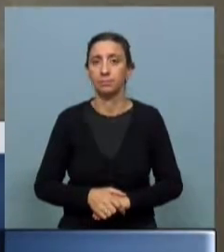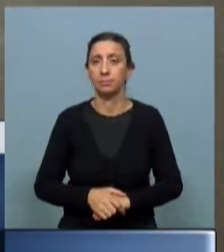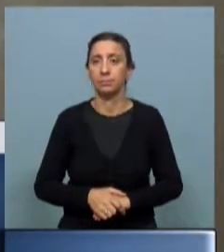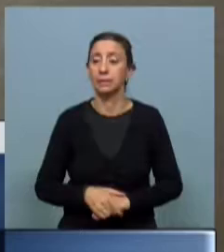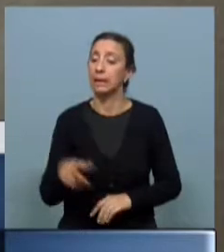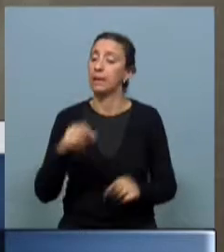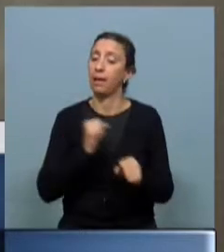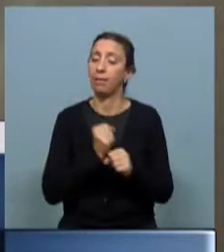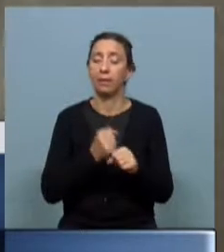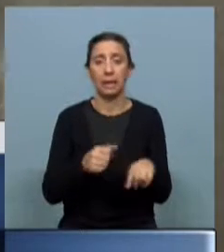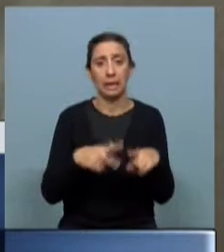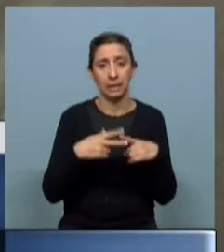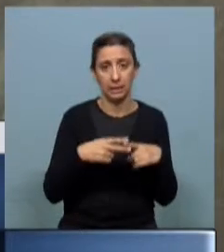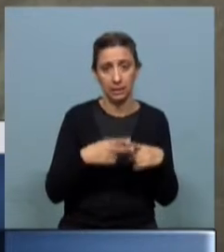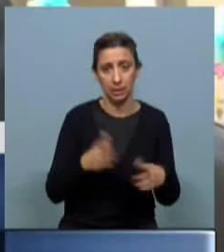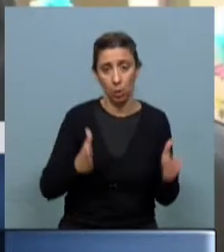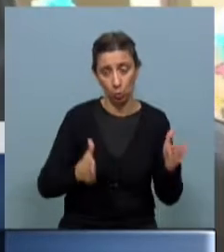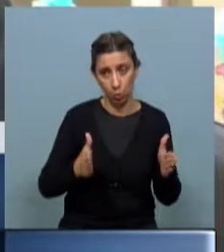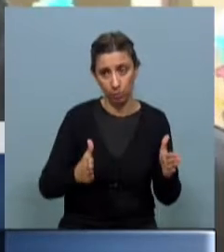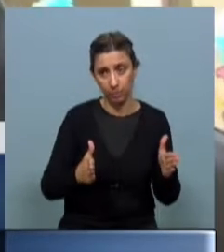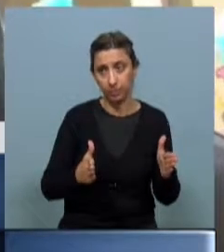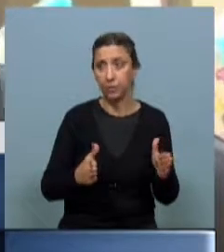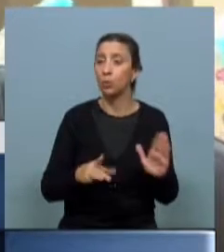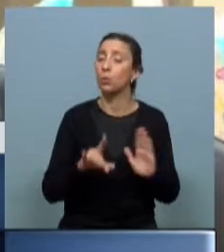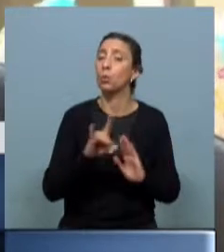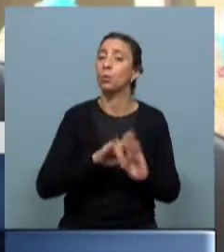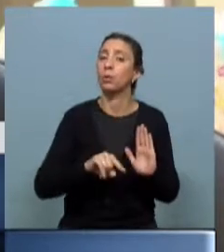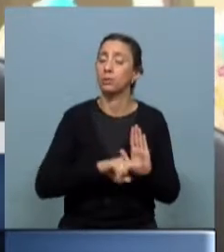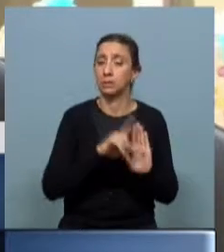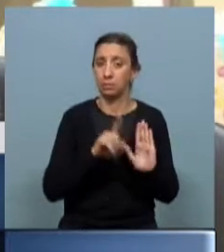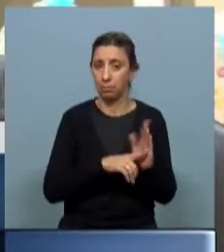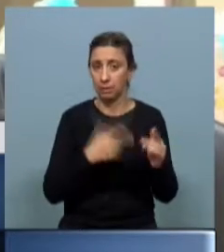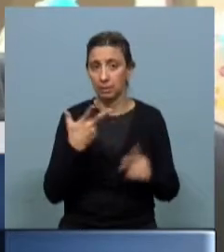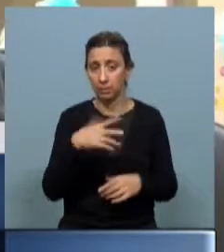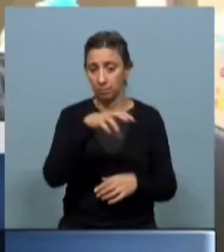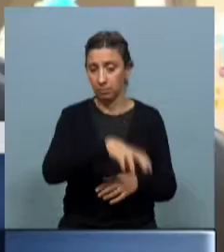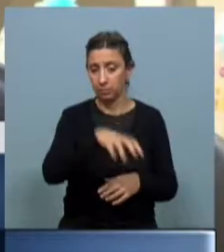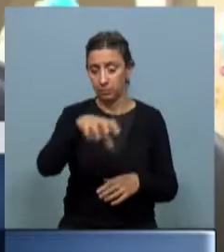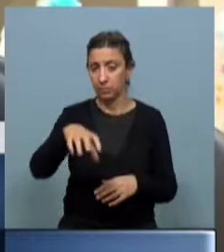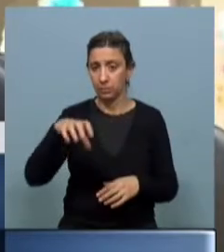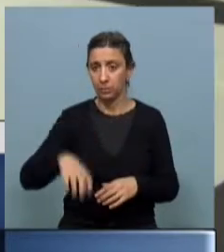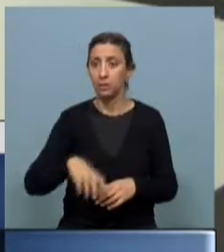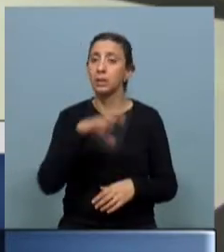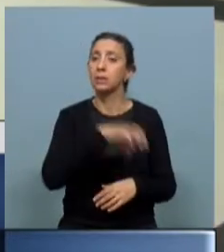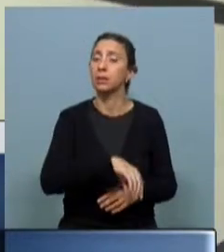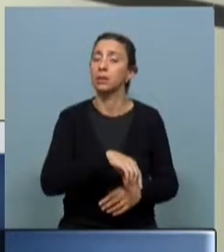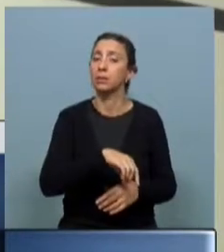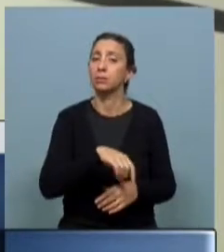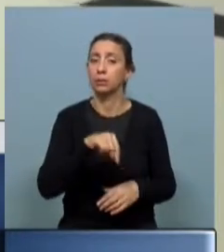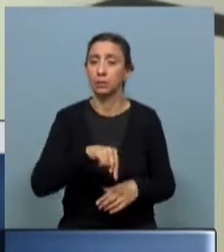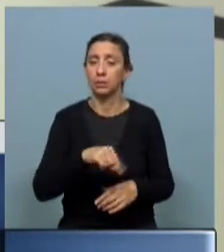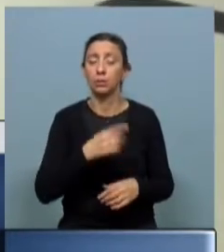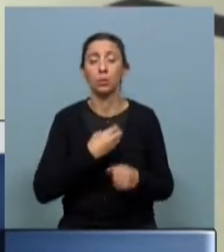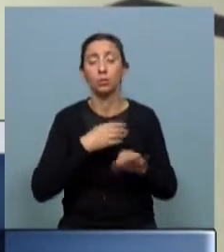Están trabajando en los talleres de robótica que dicta la Universidad de La Punta en sus tres sedes. Acá estamos en la sede de San Luis. Los chicos